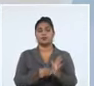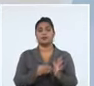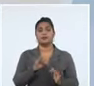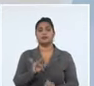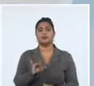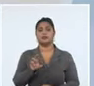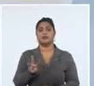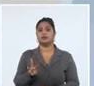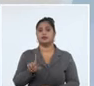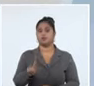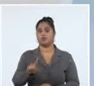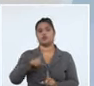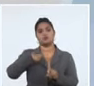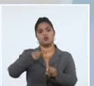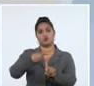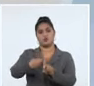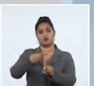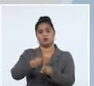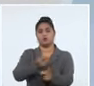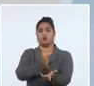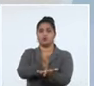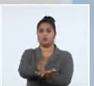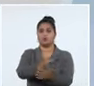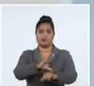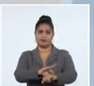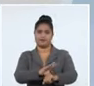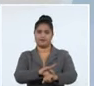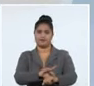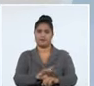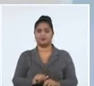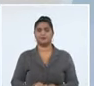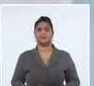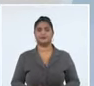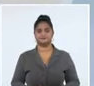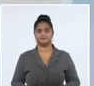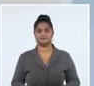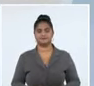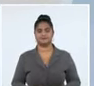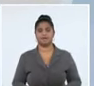5.731, el 0,6%. Y de estos